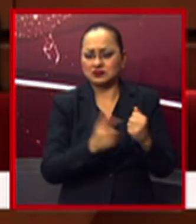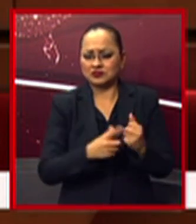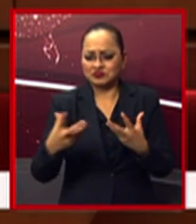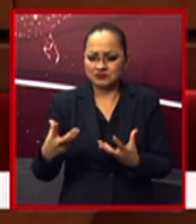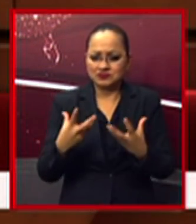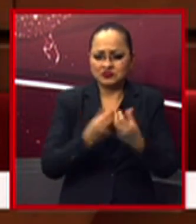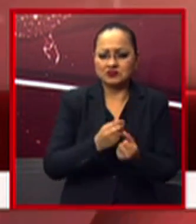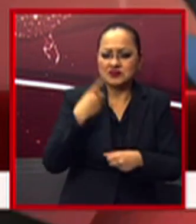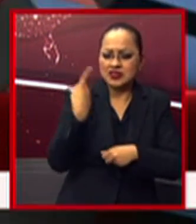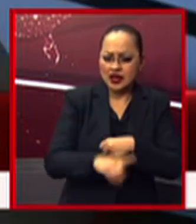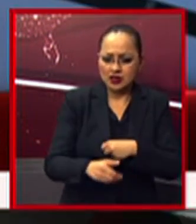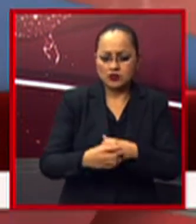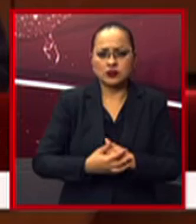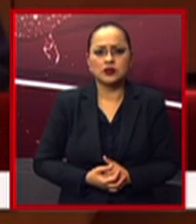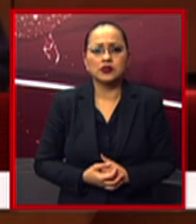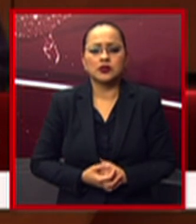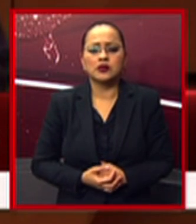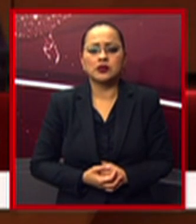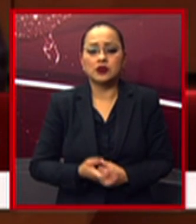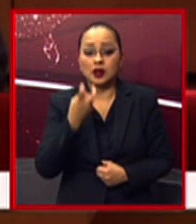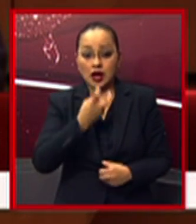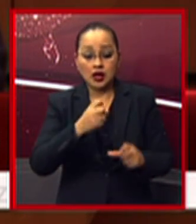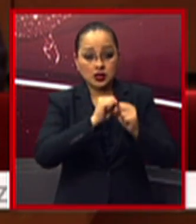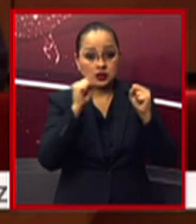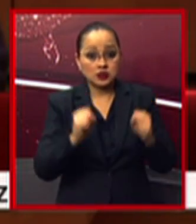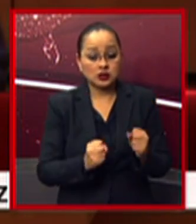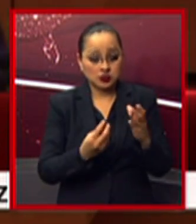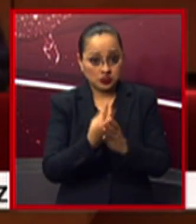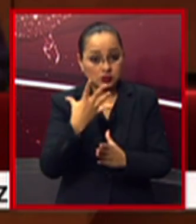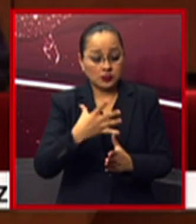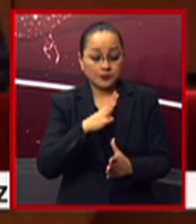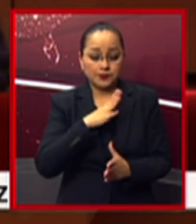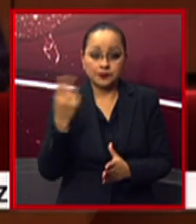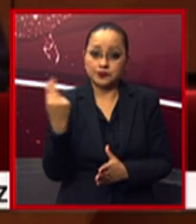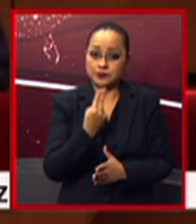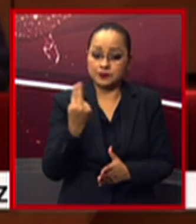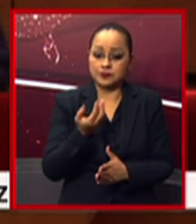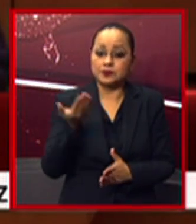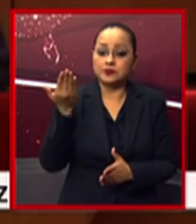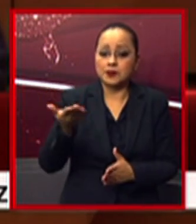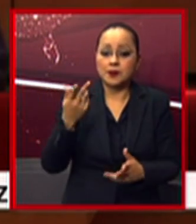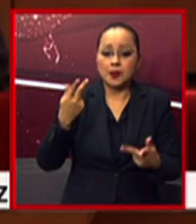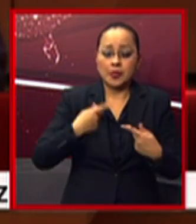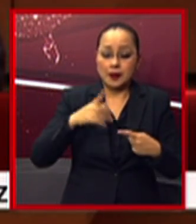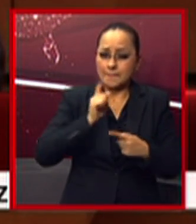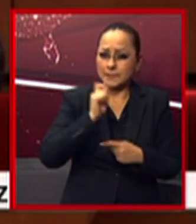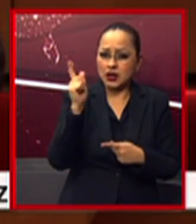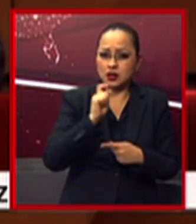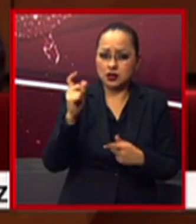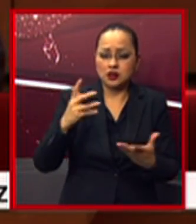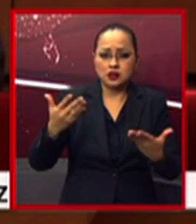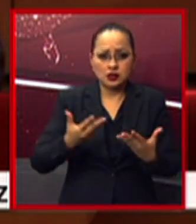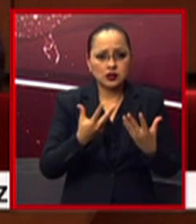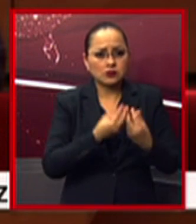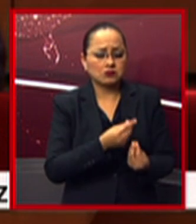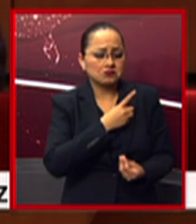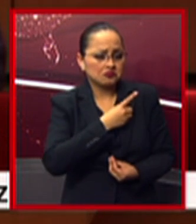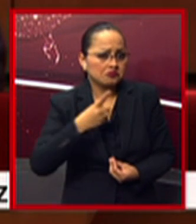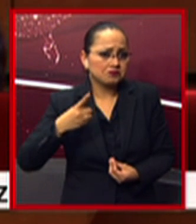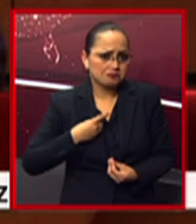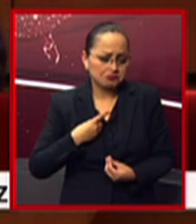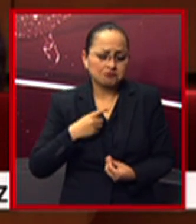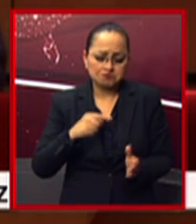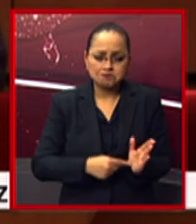involucramiento en delitos. Este sistema que requiere de especialización tiene que ser capaz